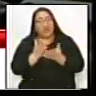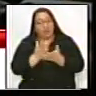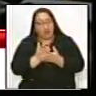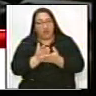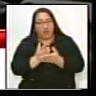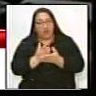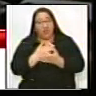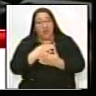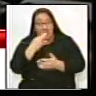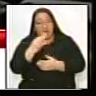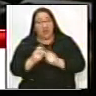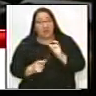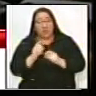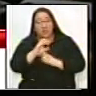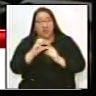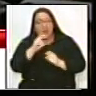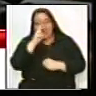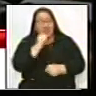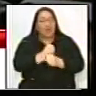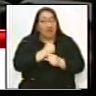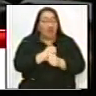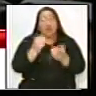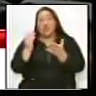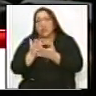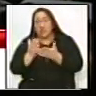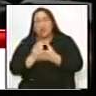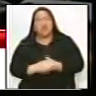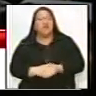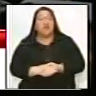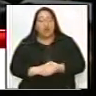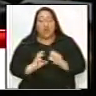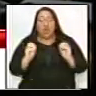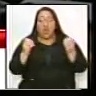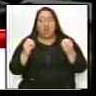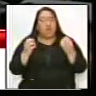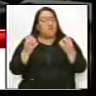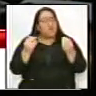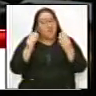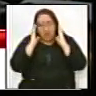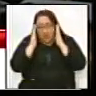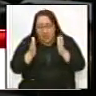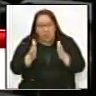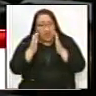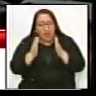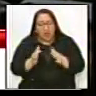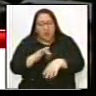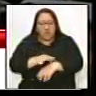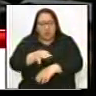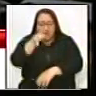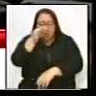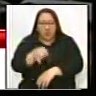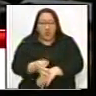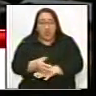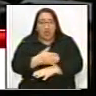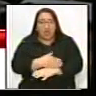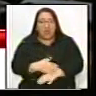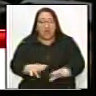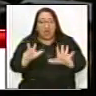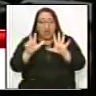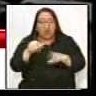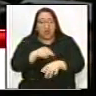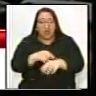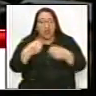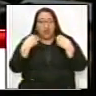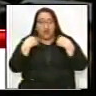esa es la realidad del ciudadano peruano, trabaja y estudia. Joven muy dedicado, puntual, antes de las 8 está en